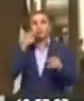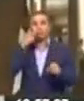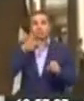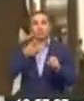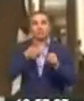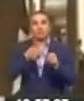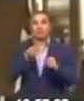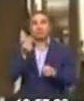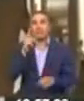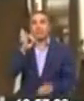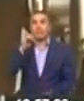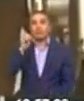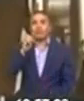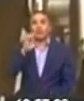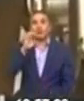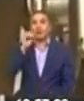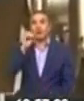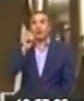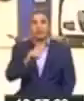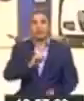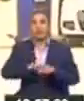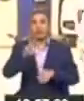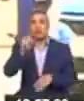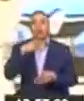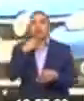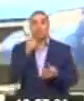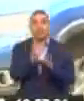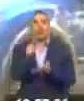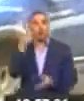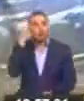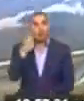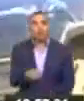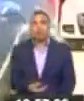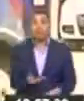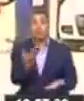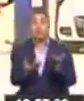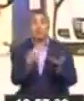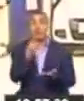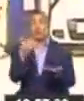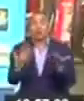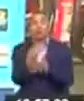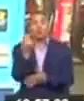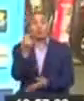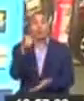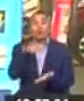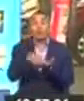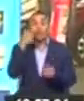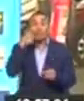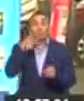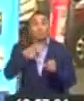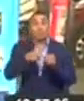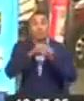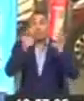las gasolinas diésel extra y ecopaís, que ya no serán subsidiadas. Se especifica que los nuevos valores en las estaciones de